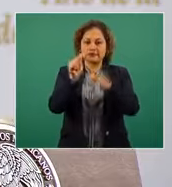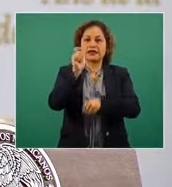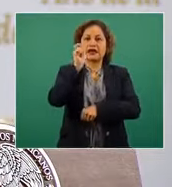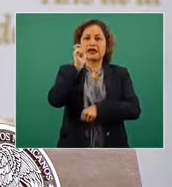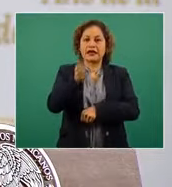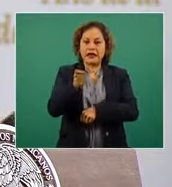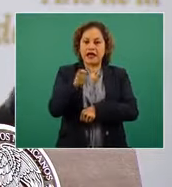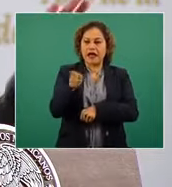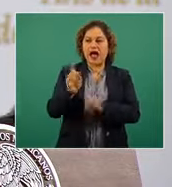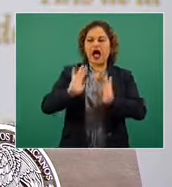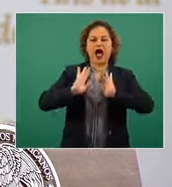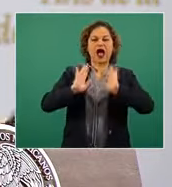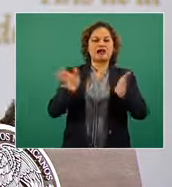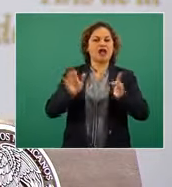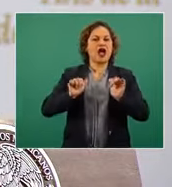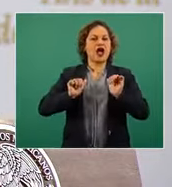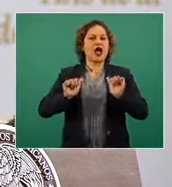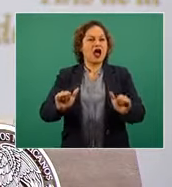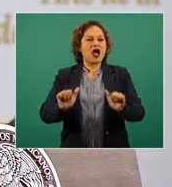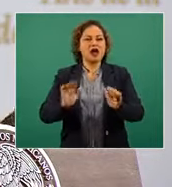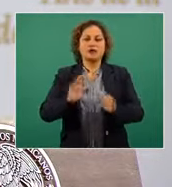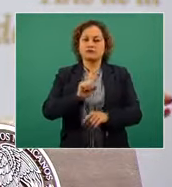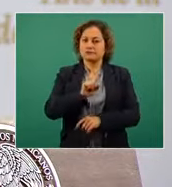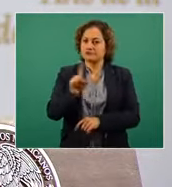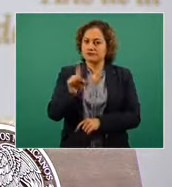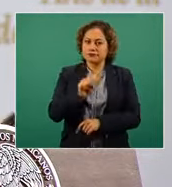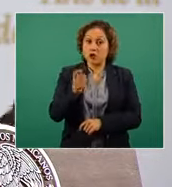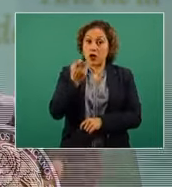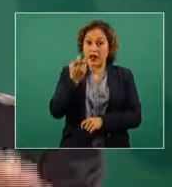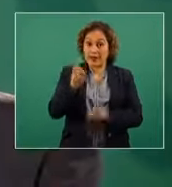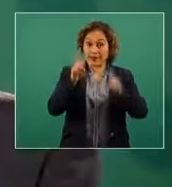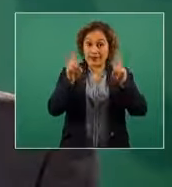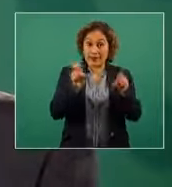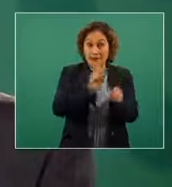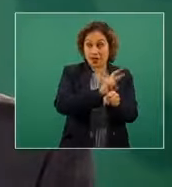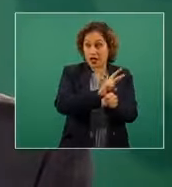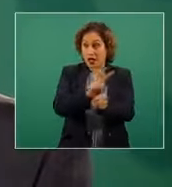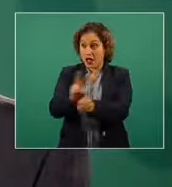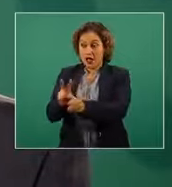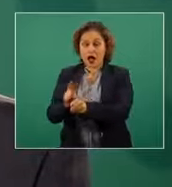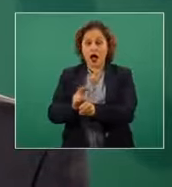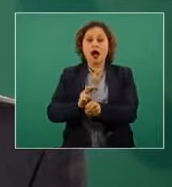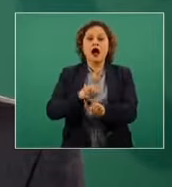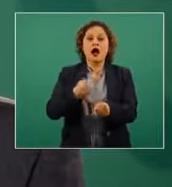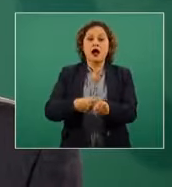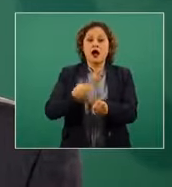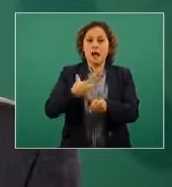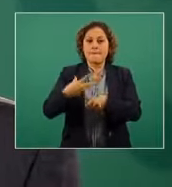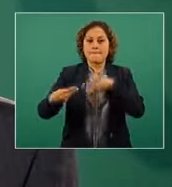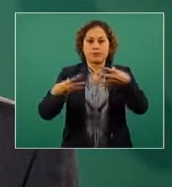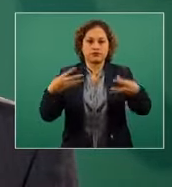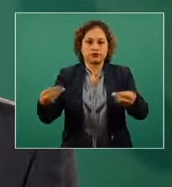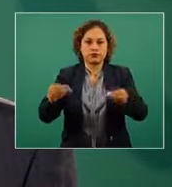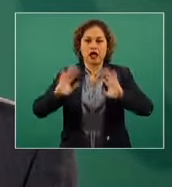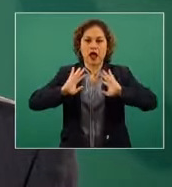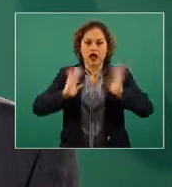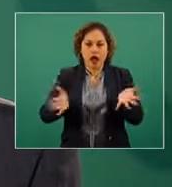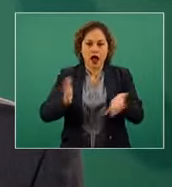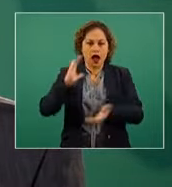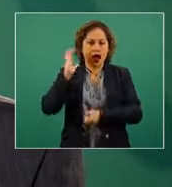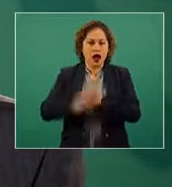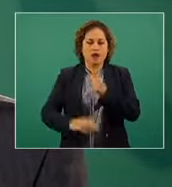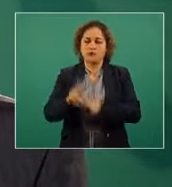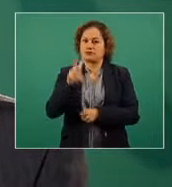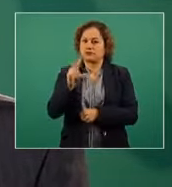epidemiología no hay ninguna garantía de que las cosas van a seguir un curso, lo que hay es una observación continua del proceso y